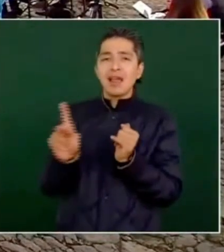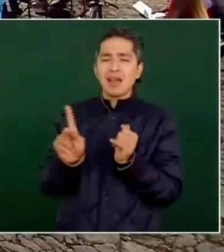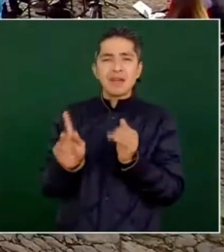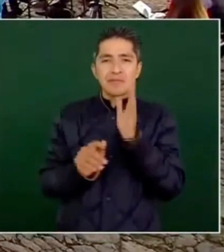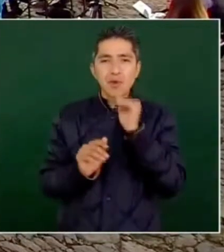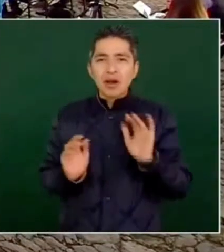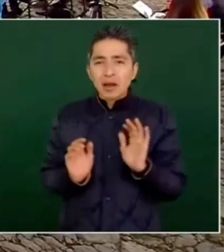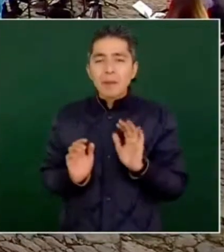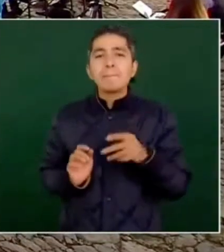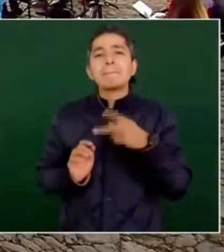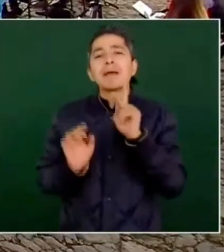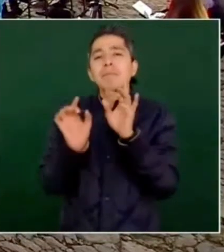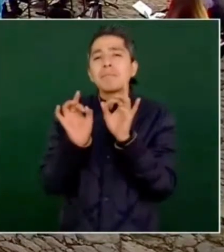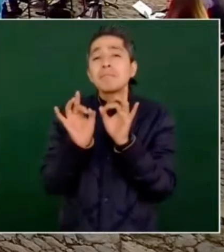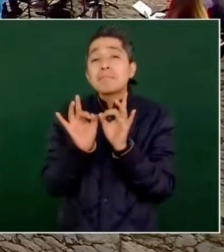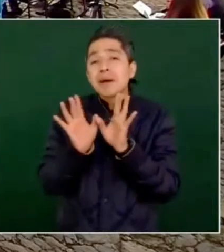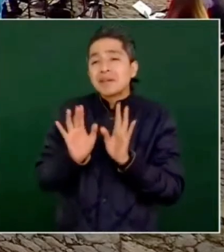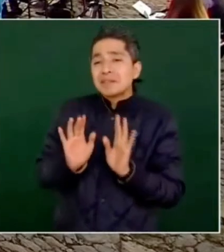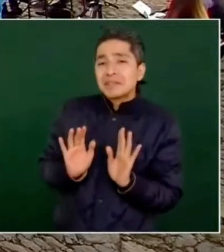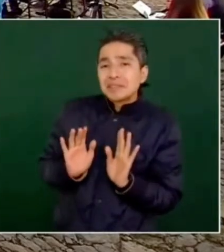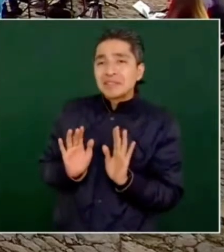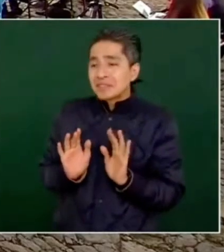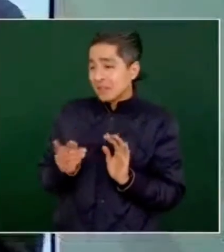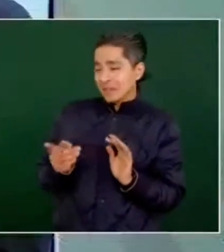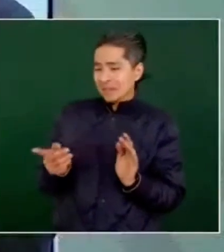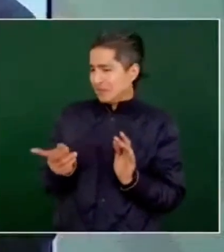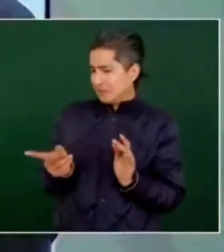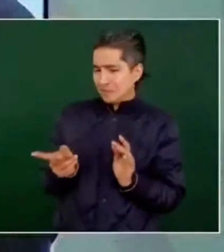pero da la casualidad.